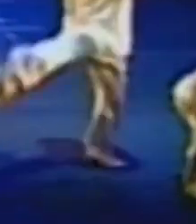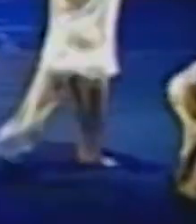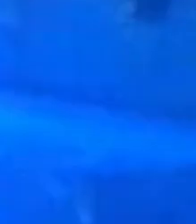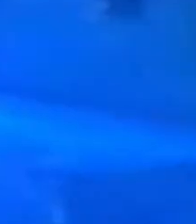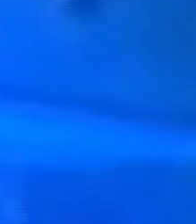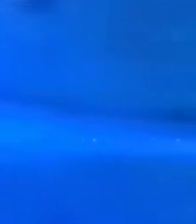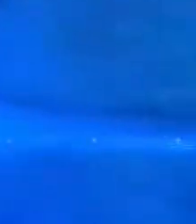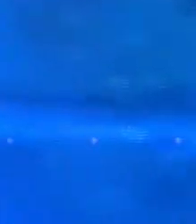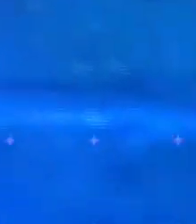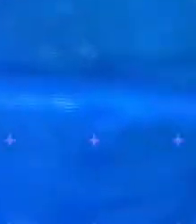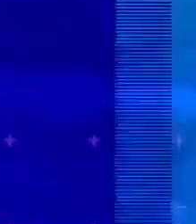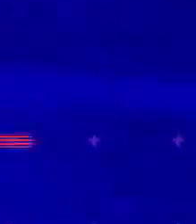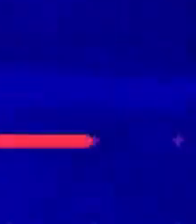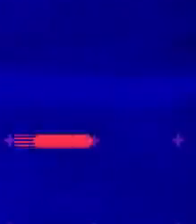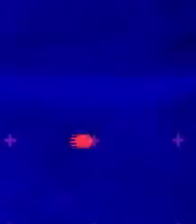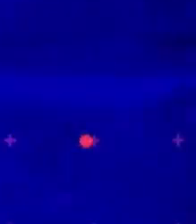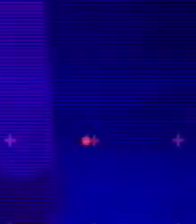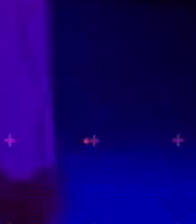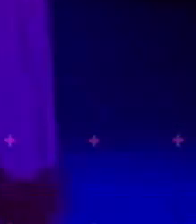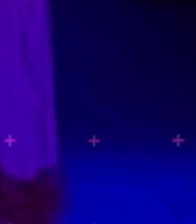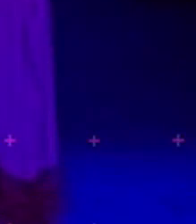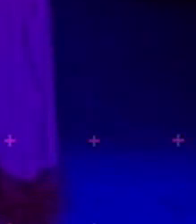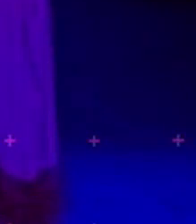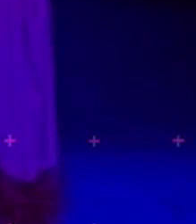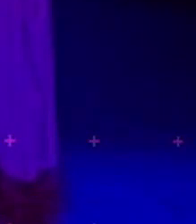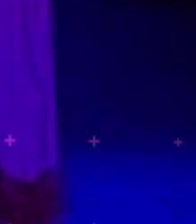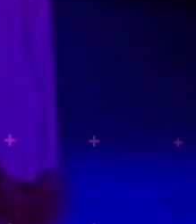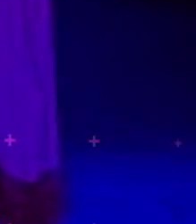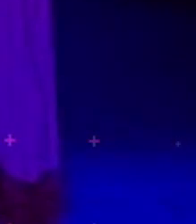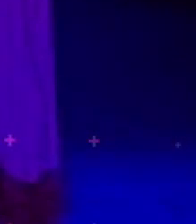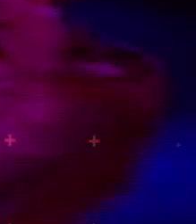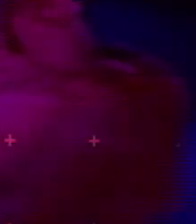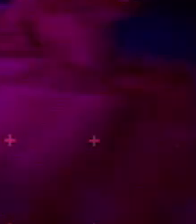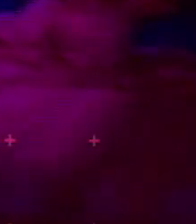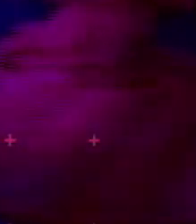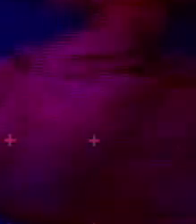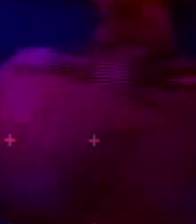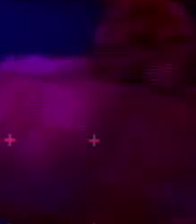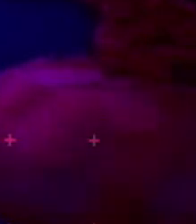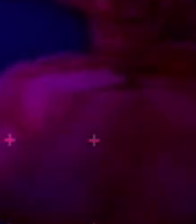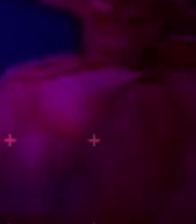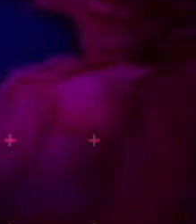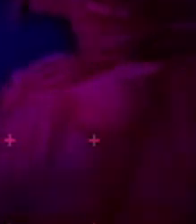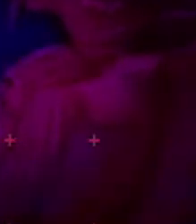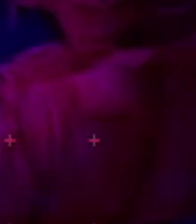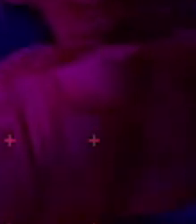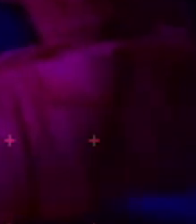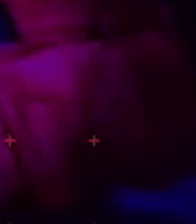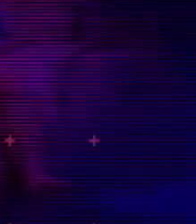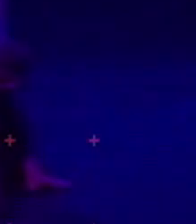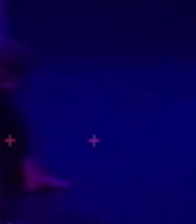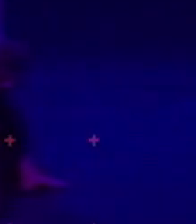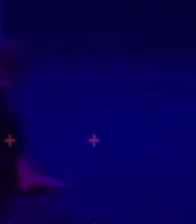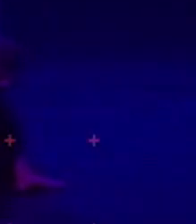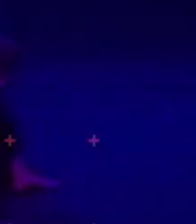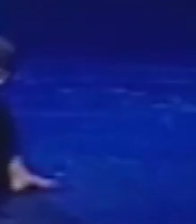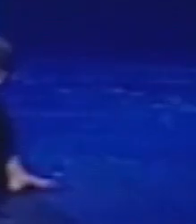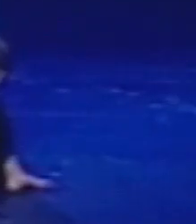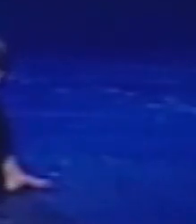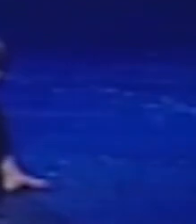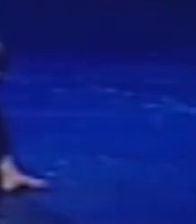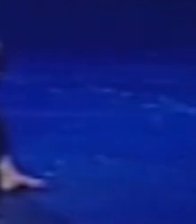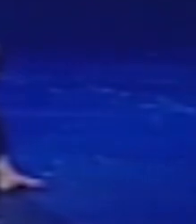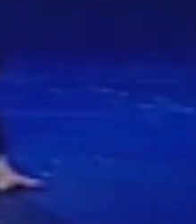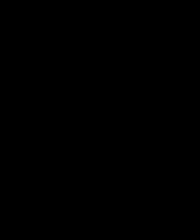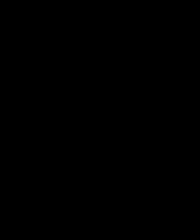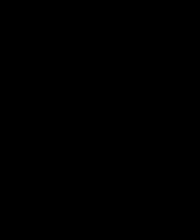sus ficciones. Este domingo 23 de mayo a las 2:30 de la tarde, en 13, Costa Rica